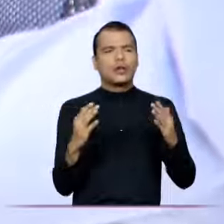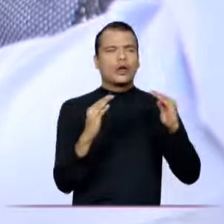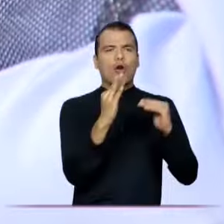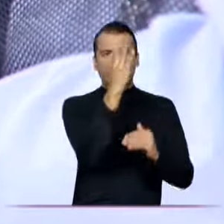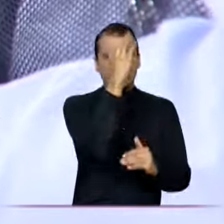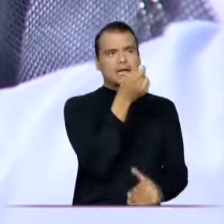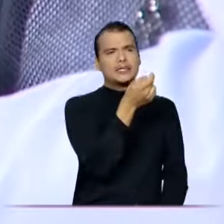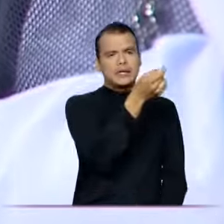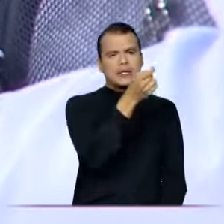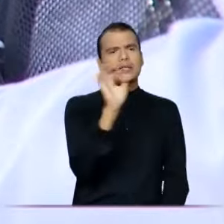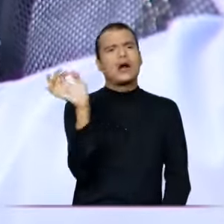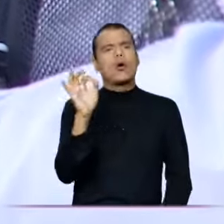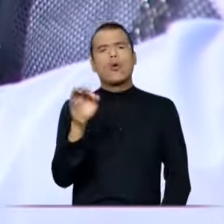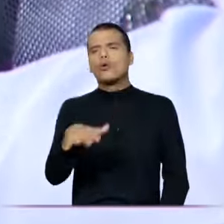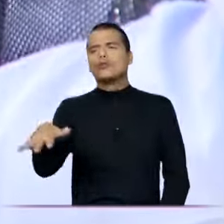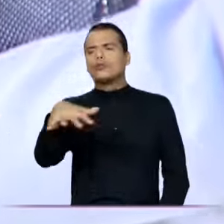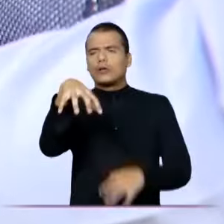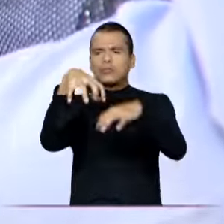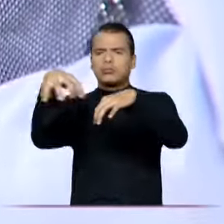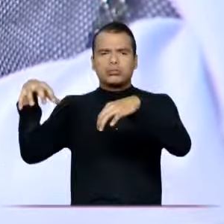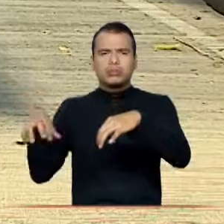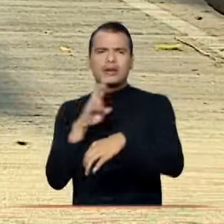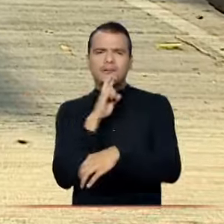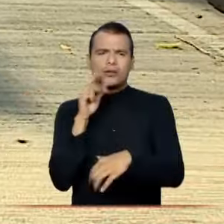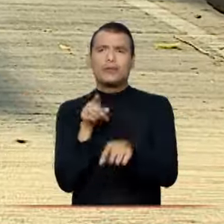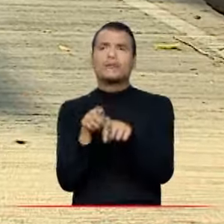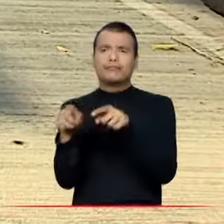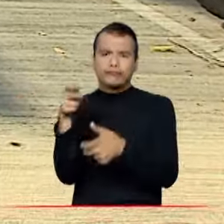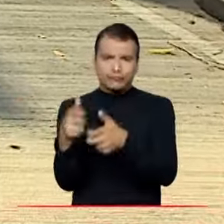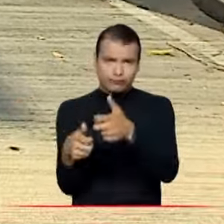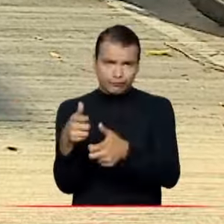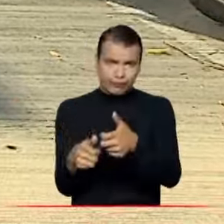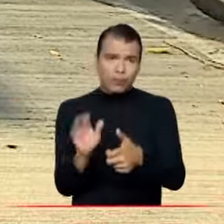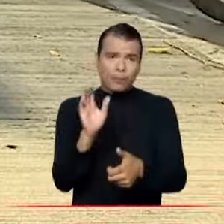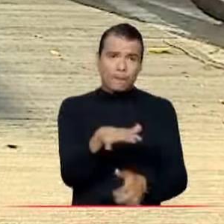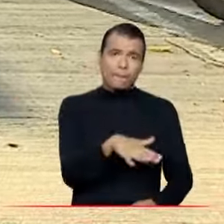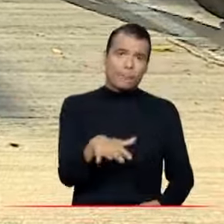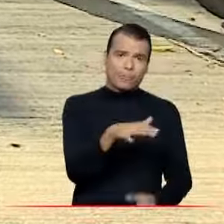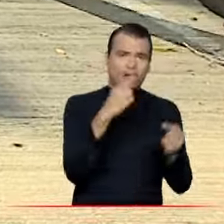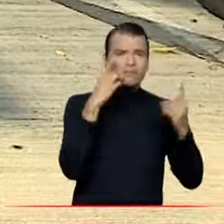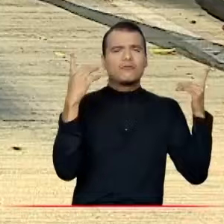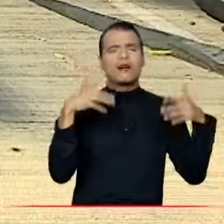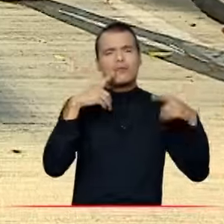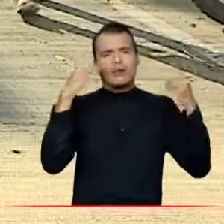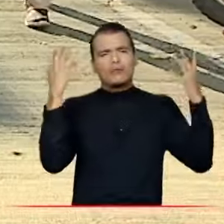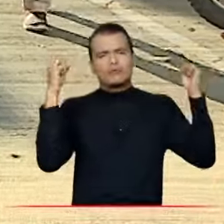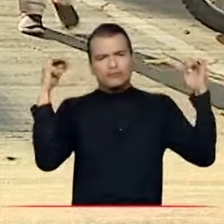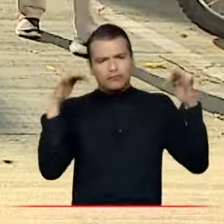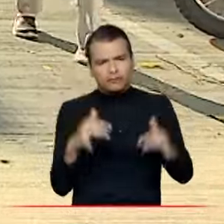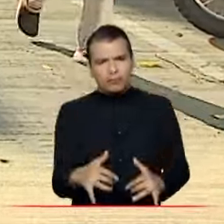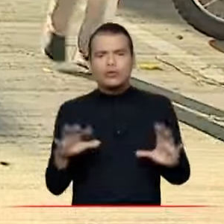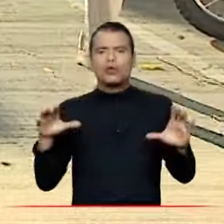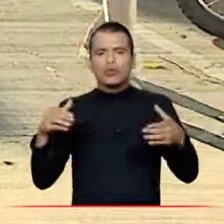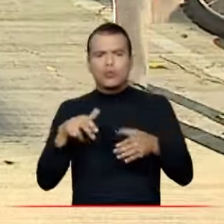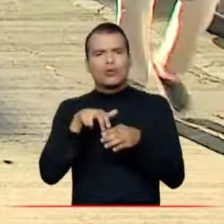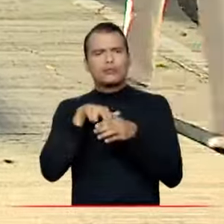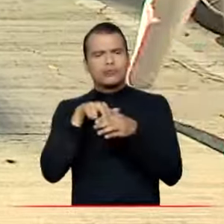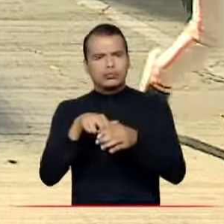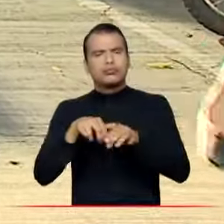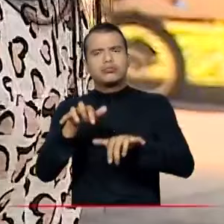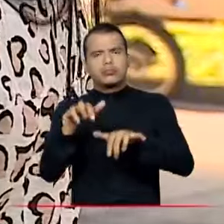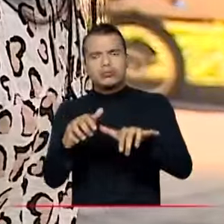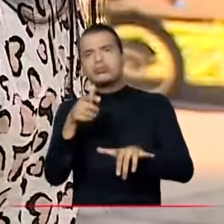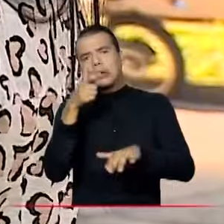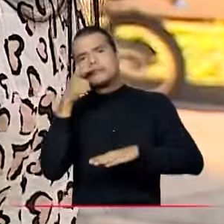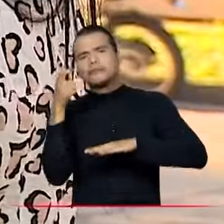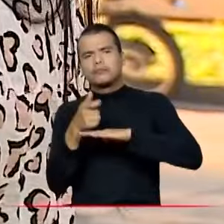y sectores gastronómicos, principales focos. Allí, la Secretaría de Movilidad y Transporte sigue realizando operativos. Tenemos los